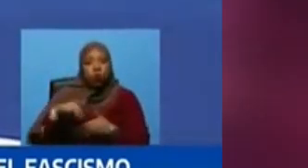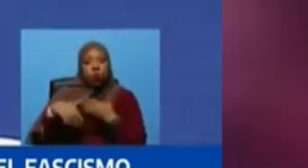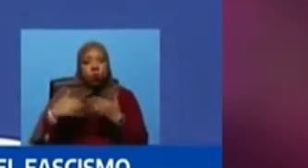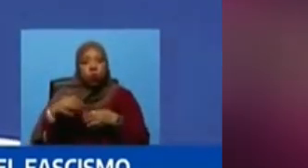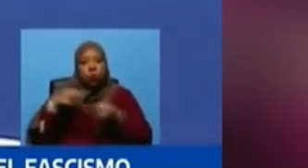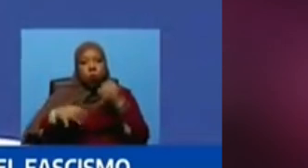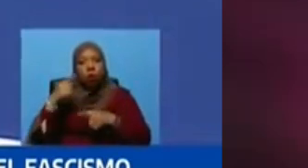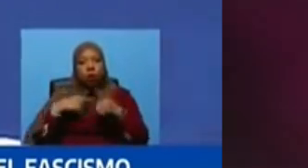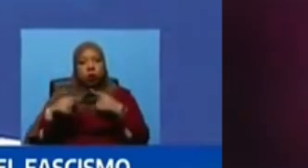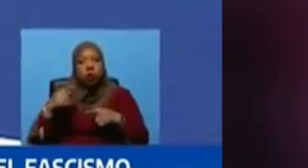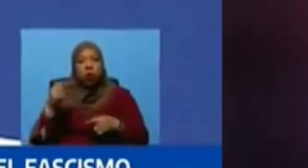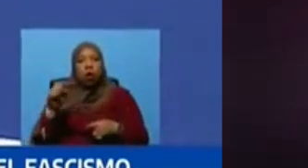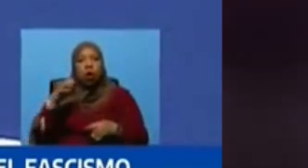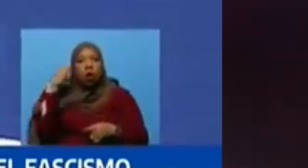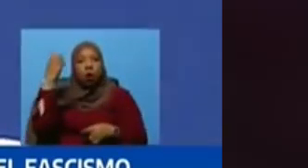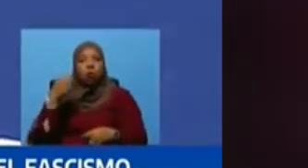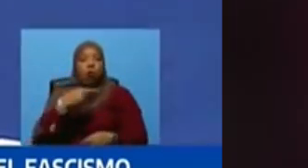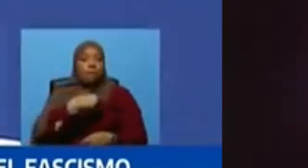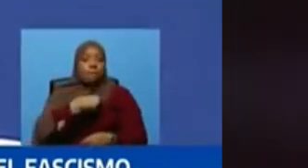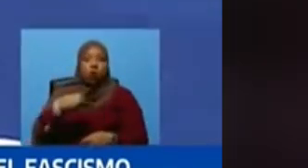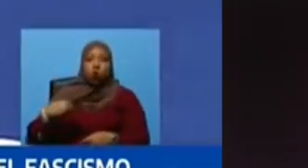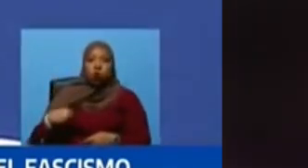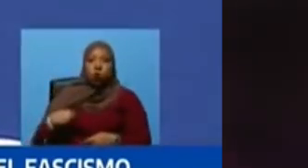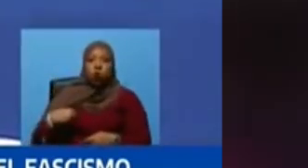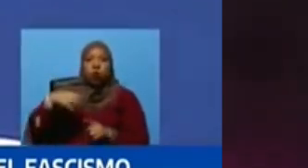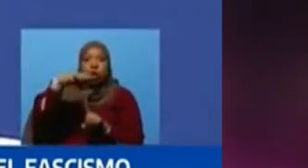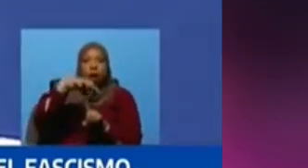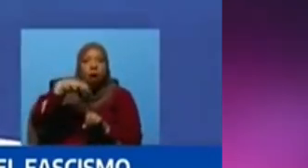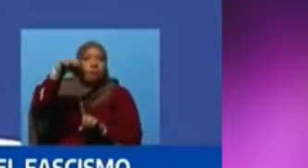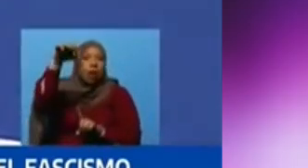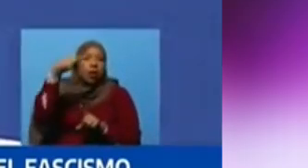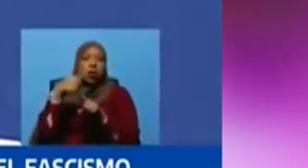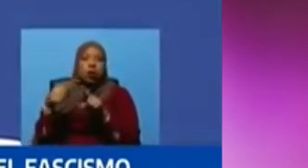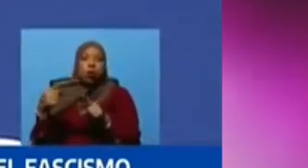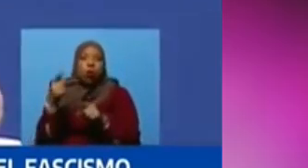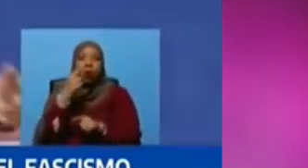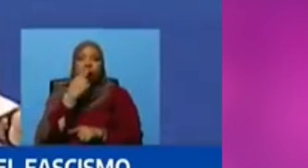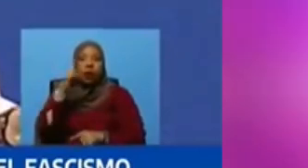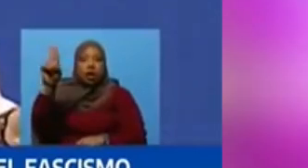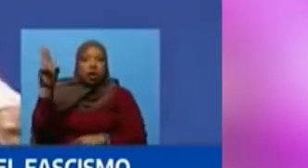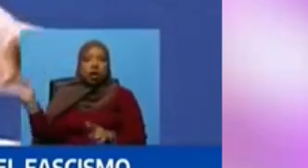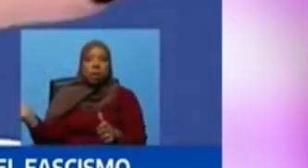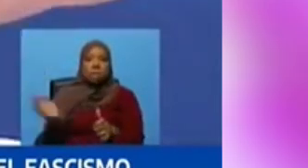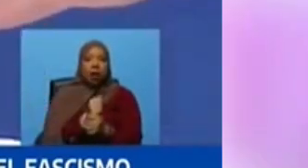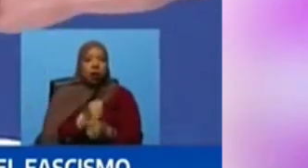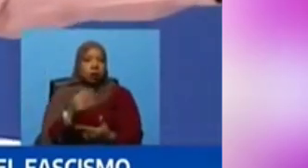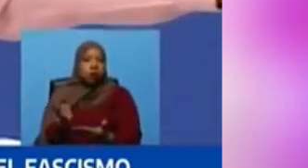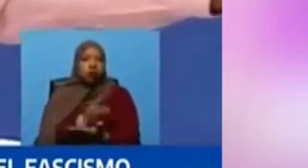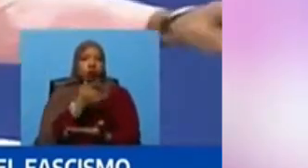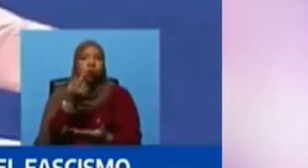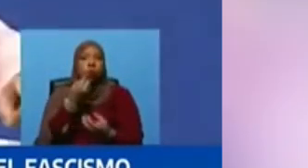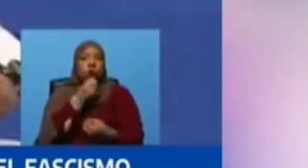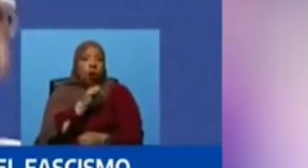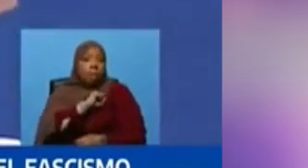sobre Checoslovaquia, Polonia, París. Y Hitler tomó sin resistencia. Los cobardes